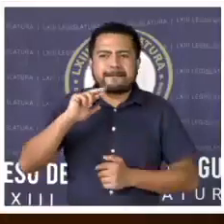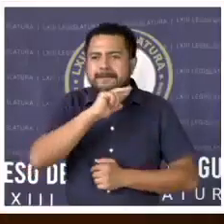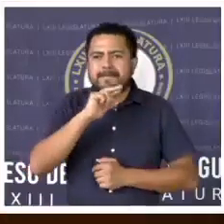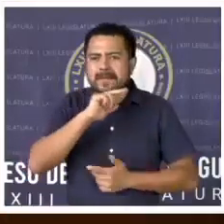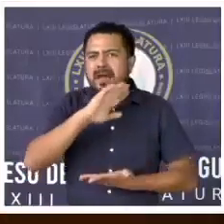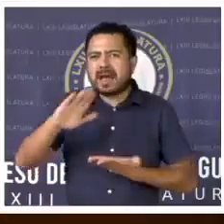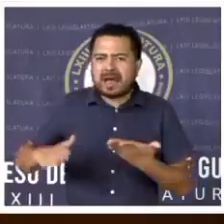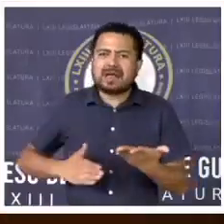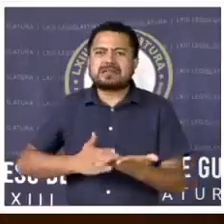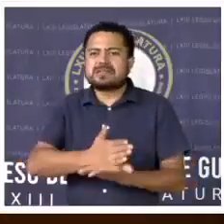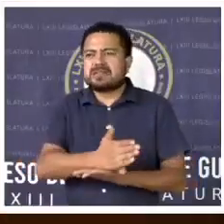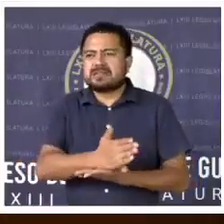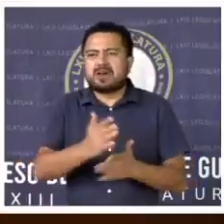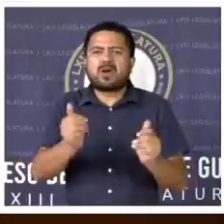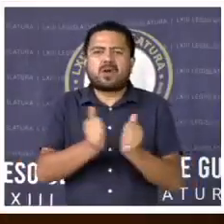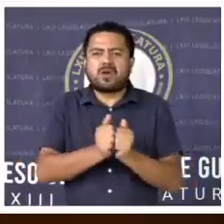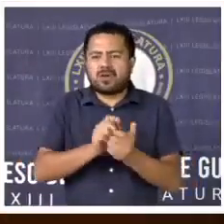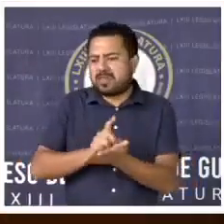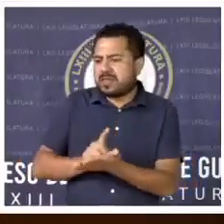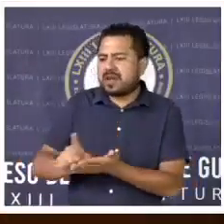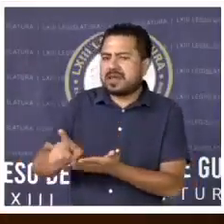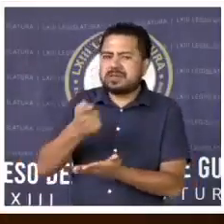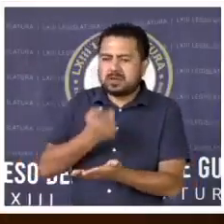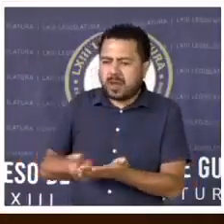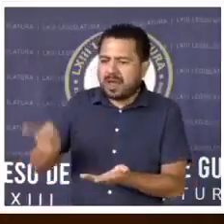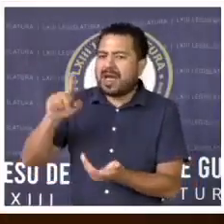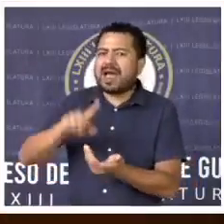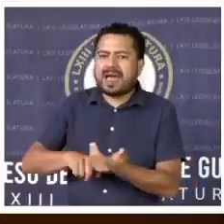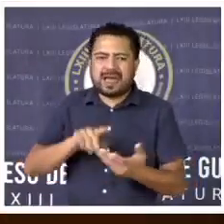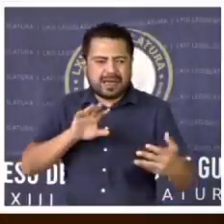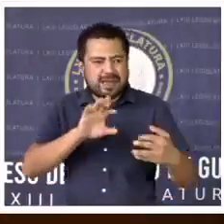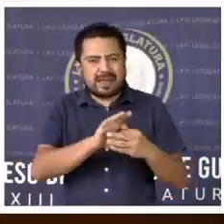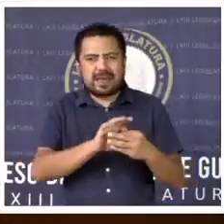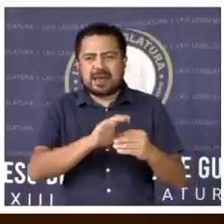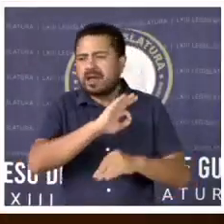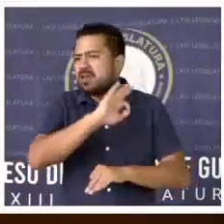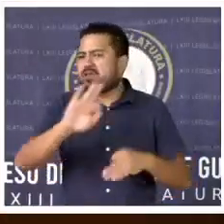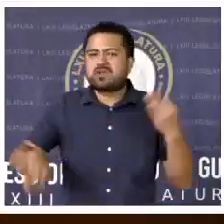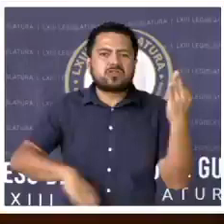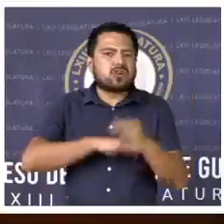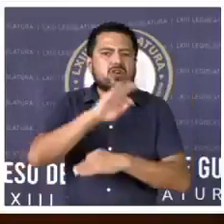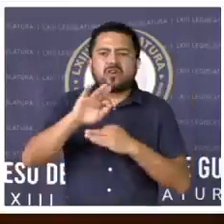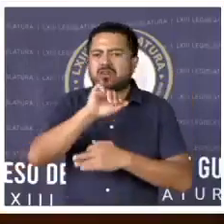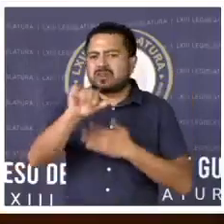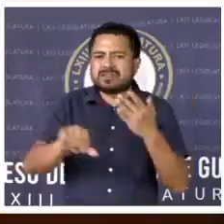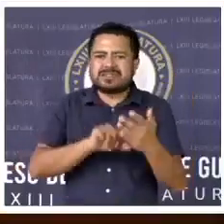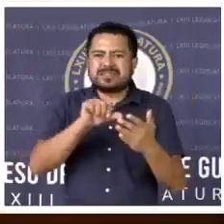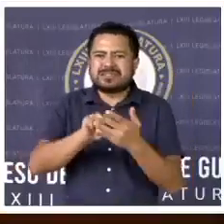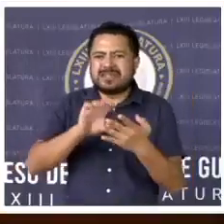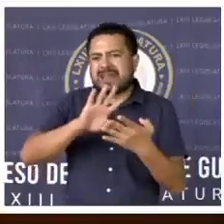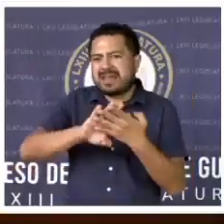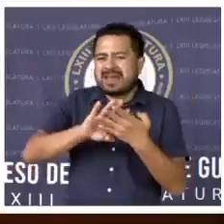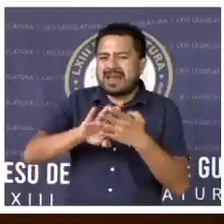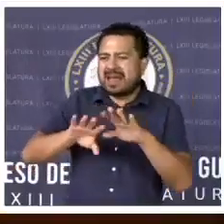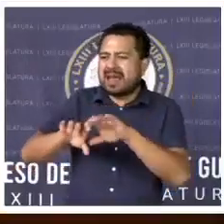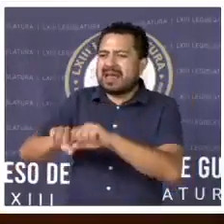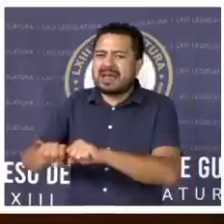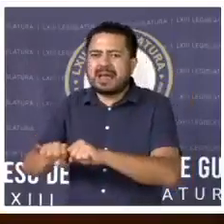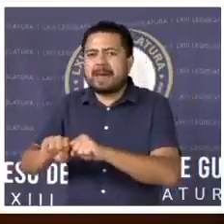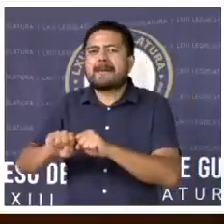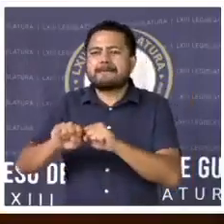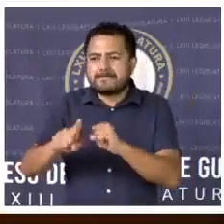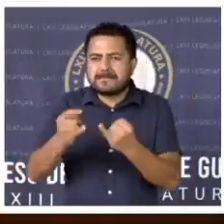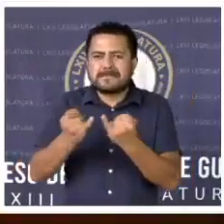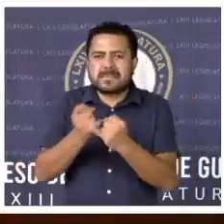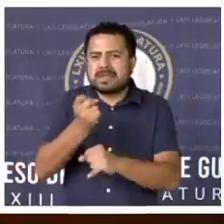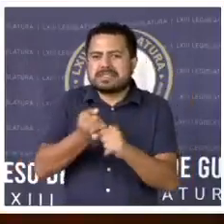acceso conforme al derecho interno respectivo a todo centro de detención y a cada una de sus